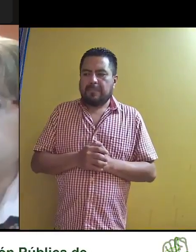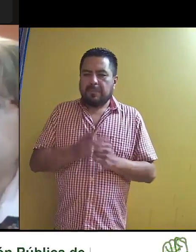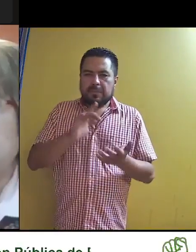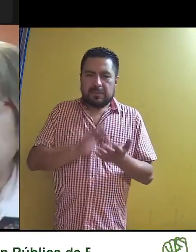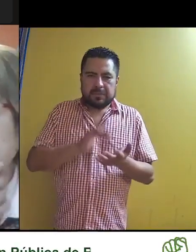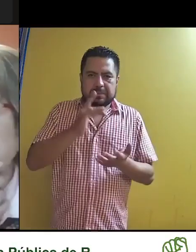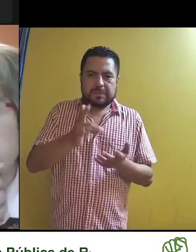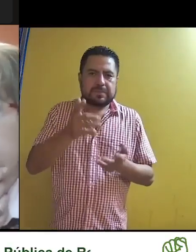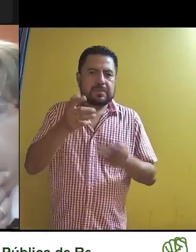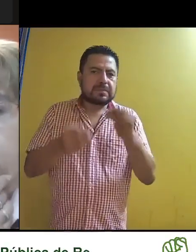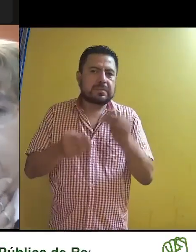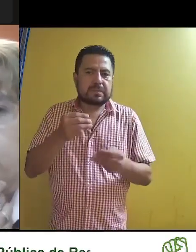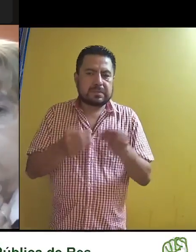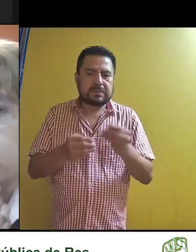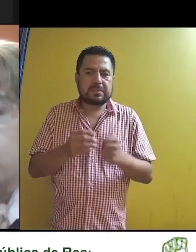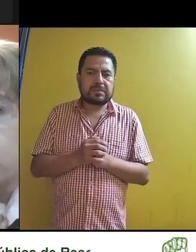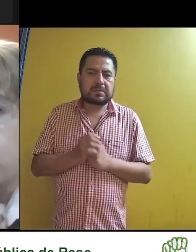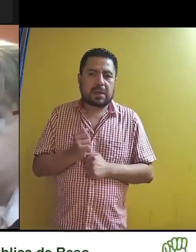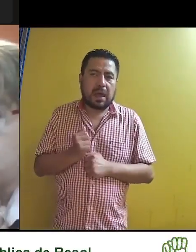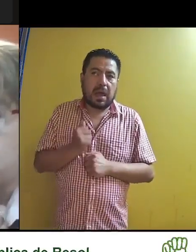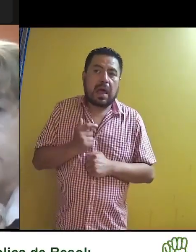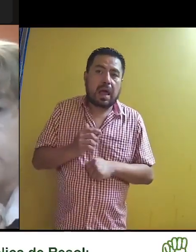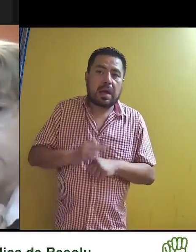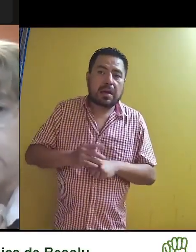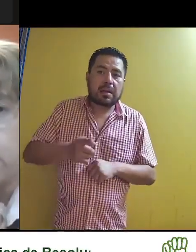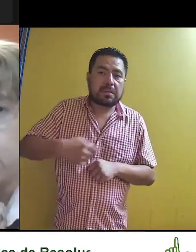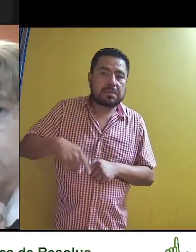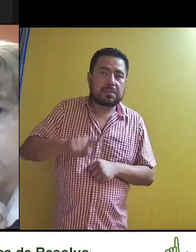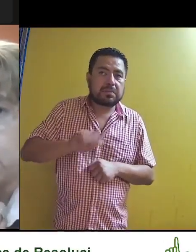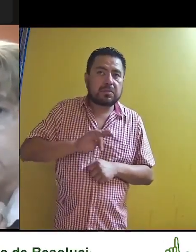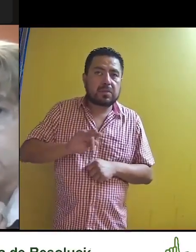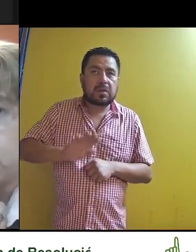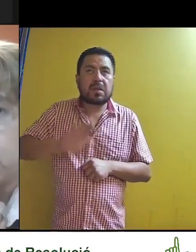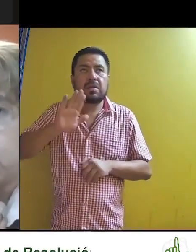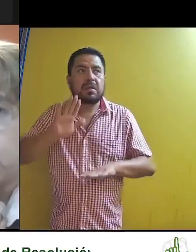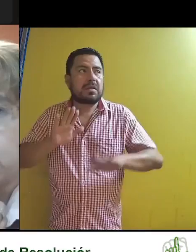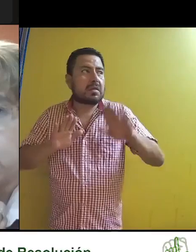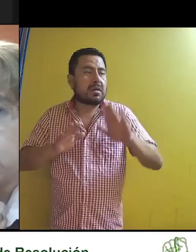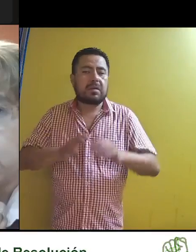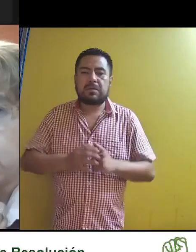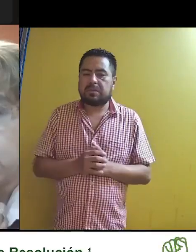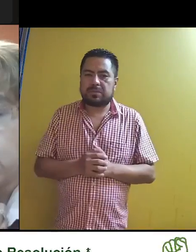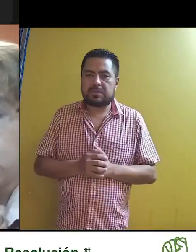Gracias, magistrado. ¿Algún otro comentario?